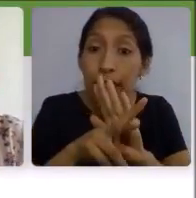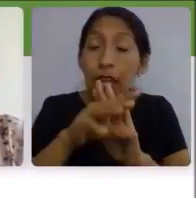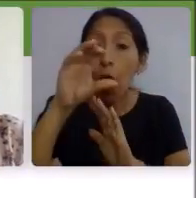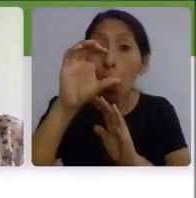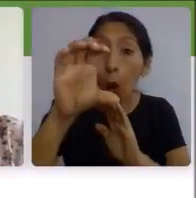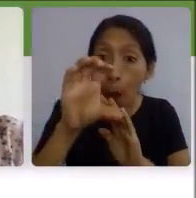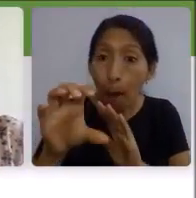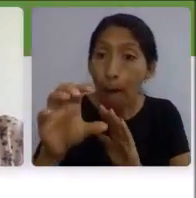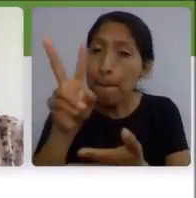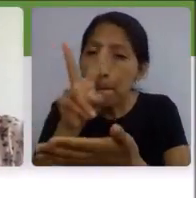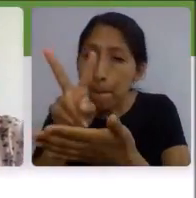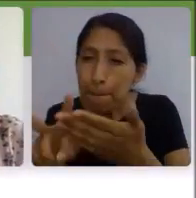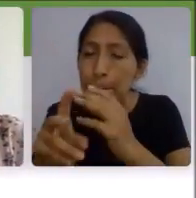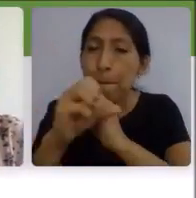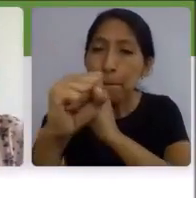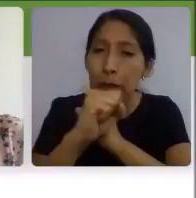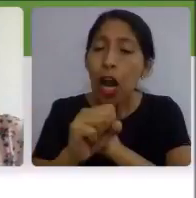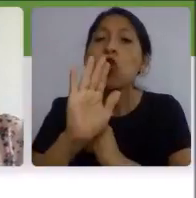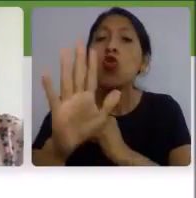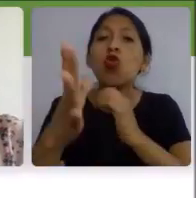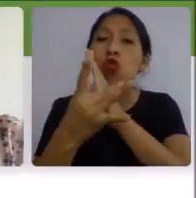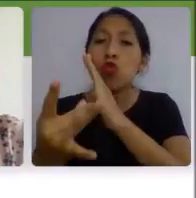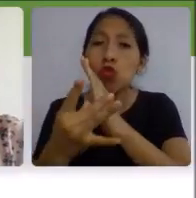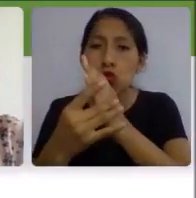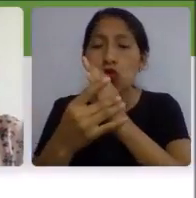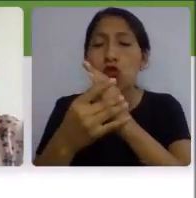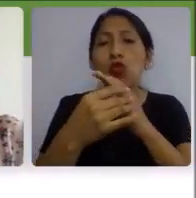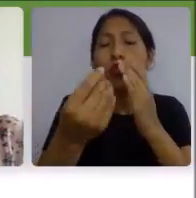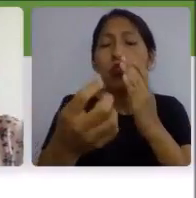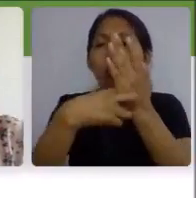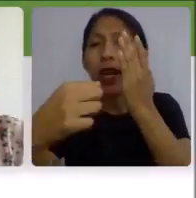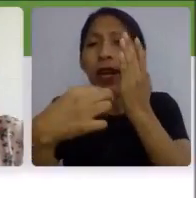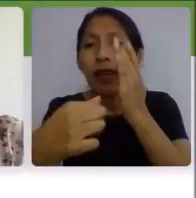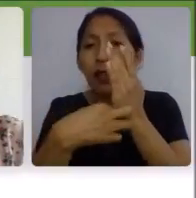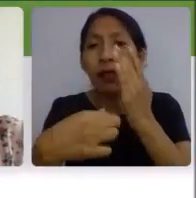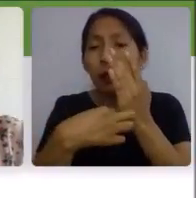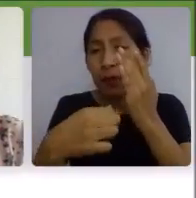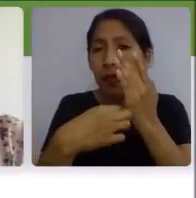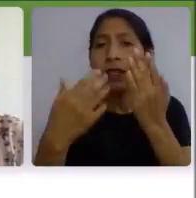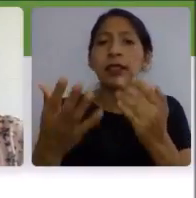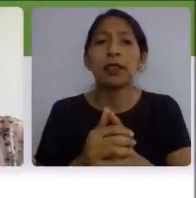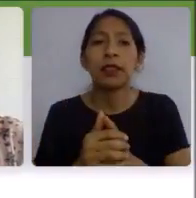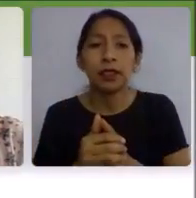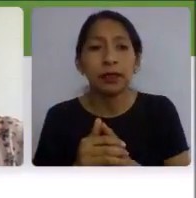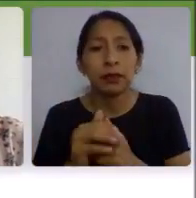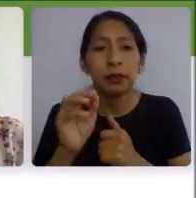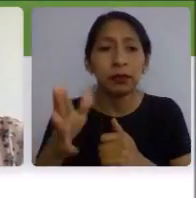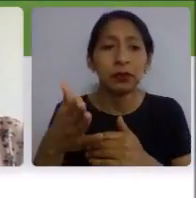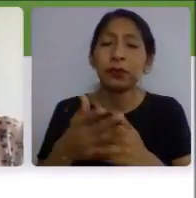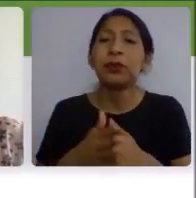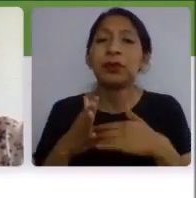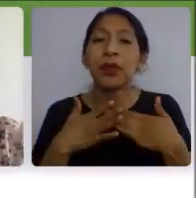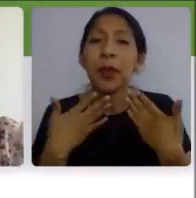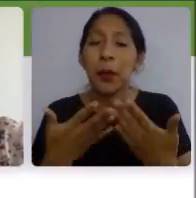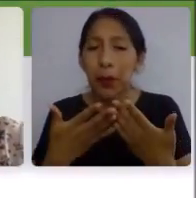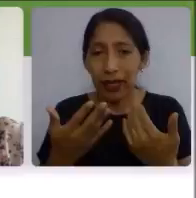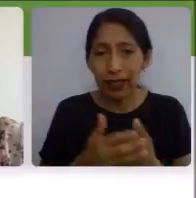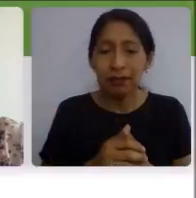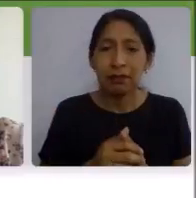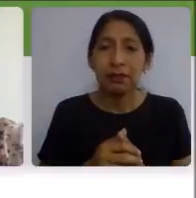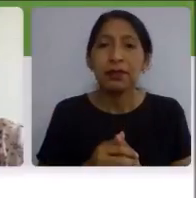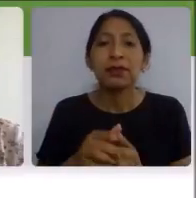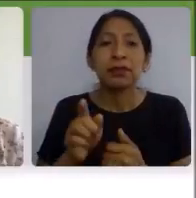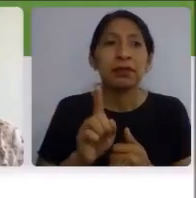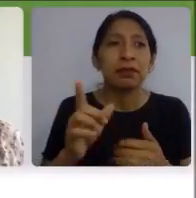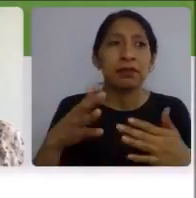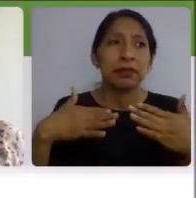brochures, tu mismo catálogo de ventas con descuentos exclusivamente para estos operadores, que no deben